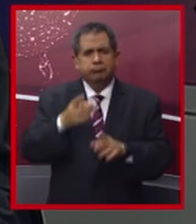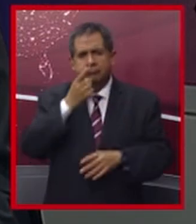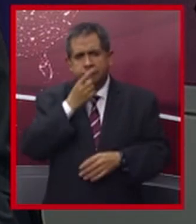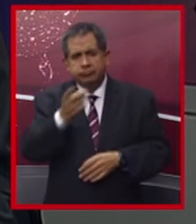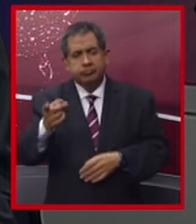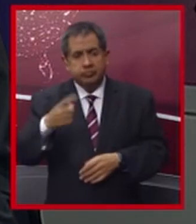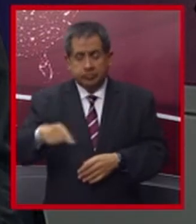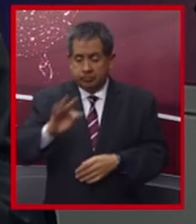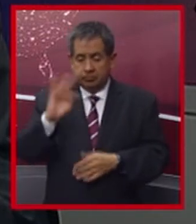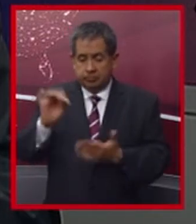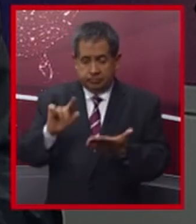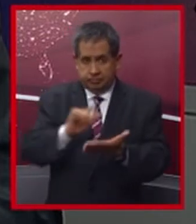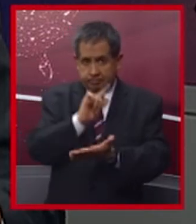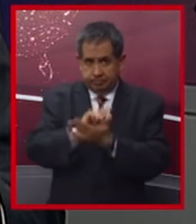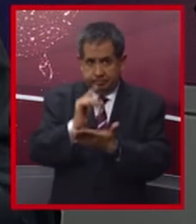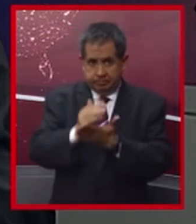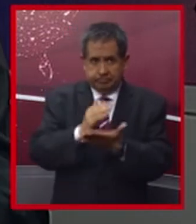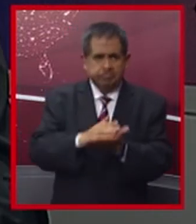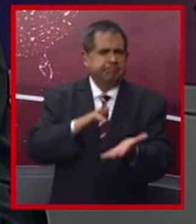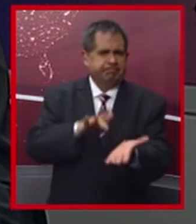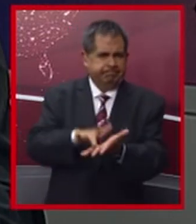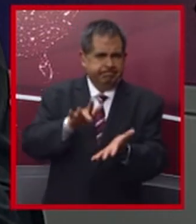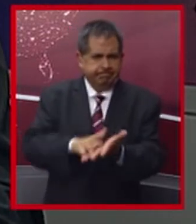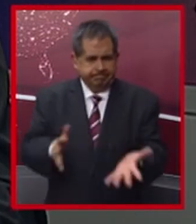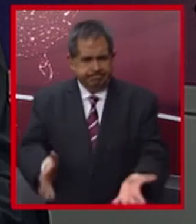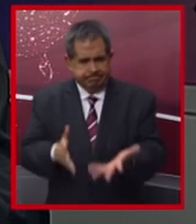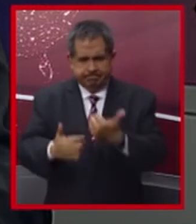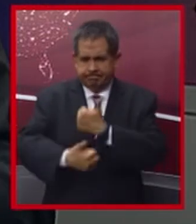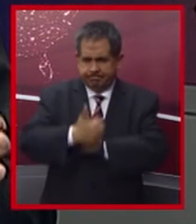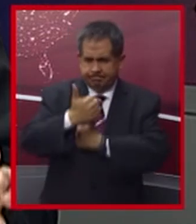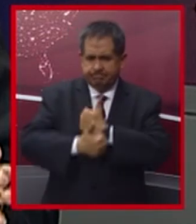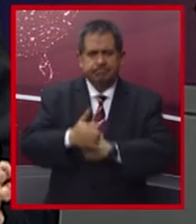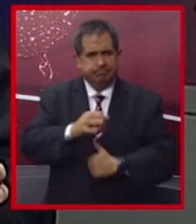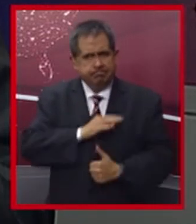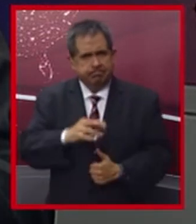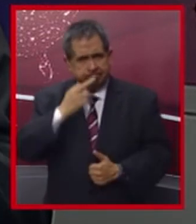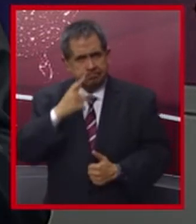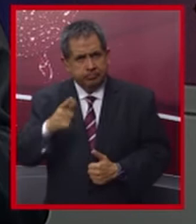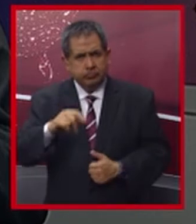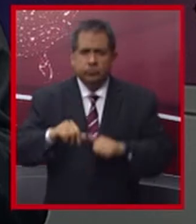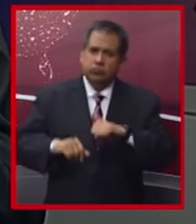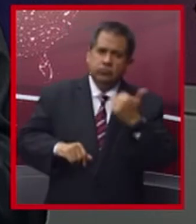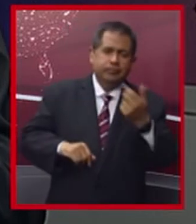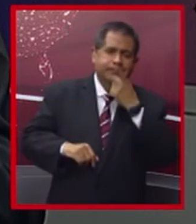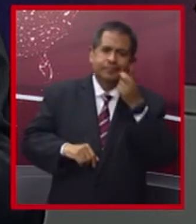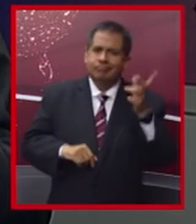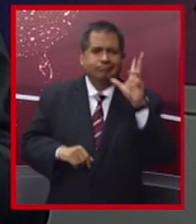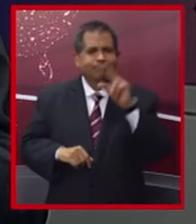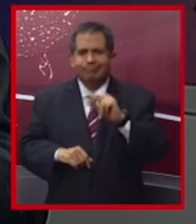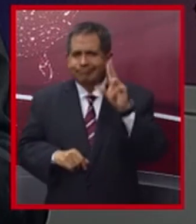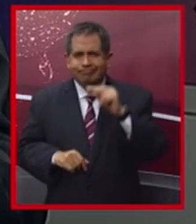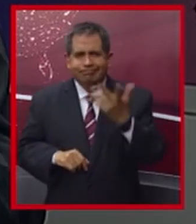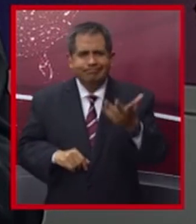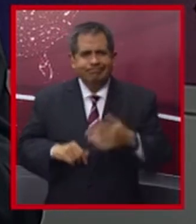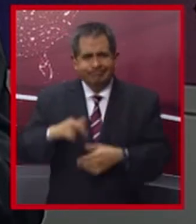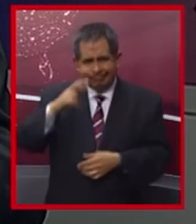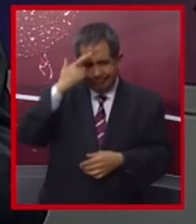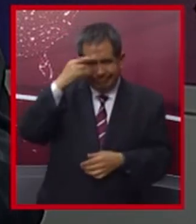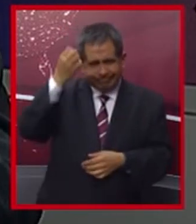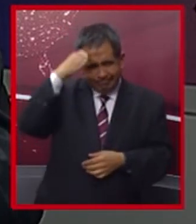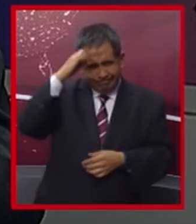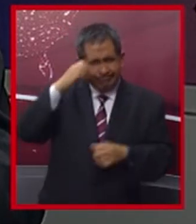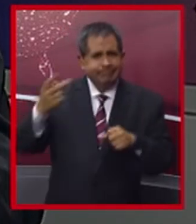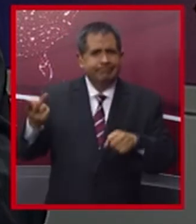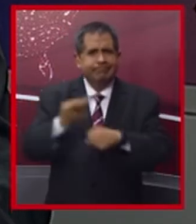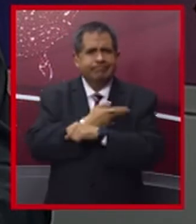argumentó que con estas disposiciones se impulsará la competitividad del sector y por otra parte, se cuestionó la experiencia que se ha